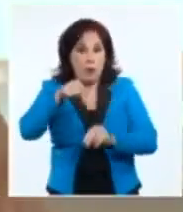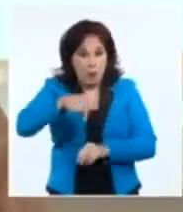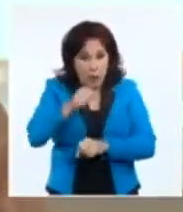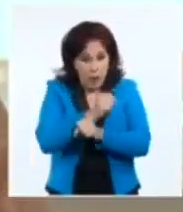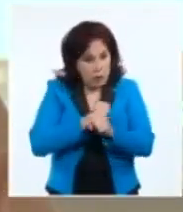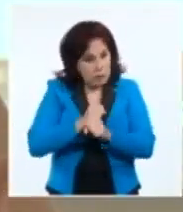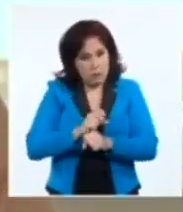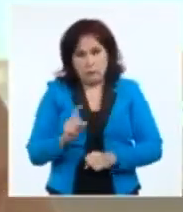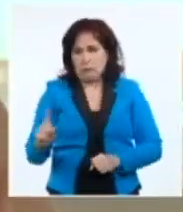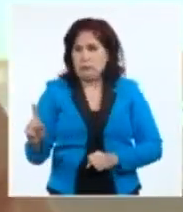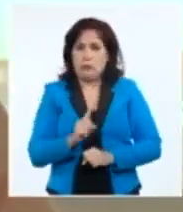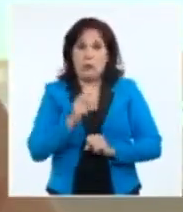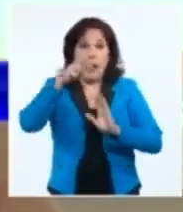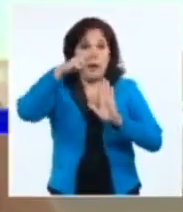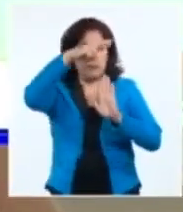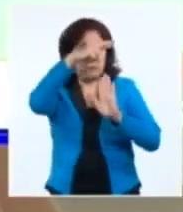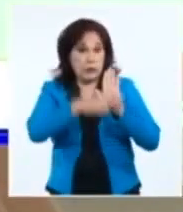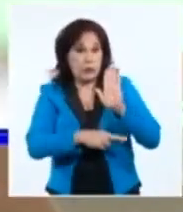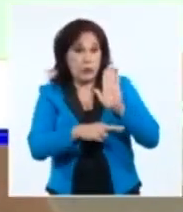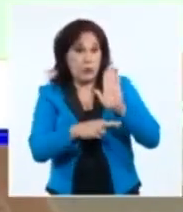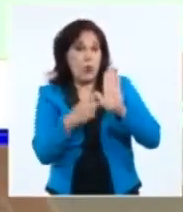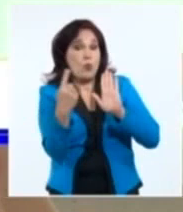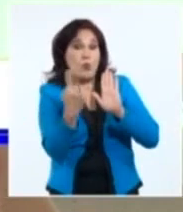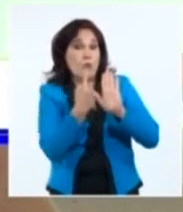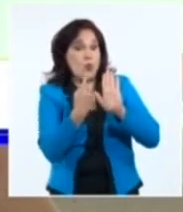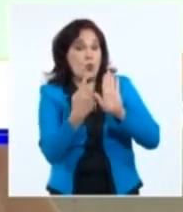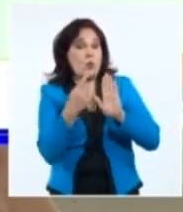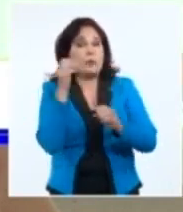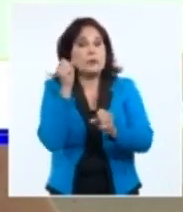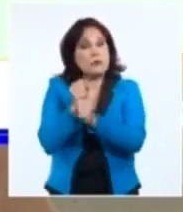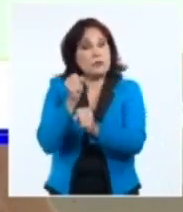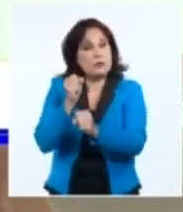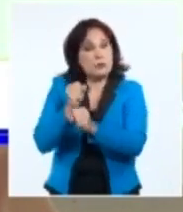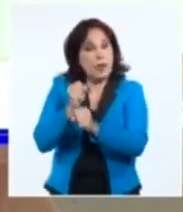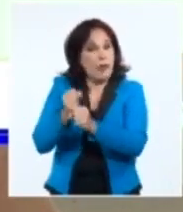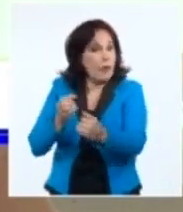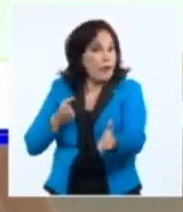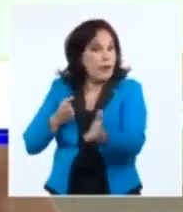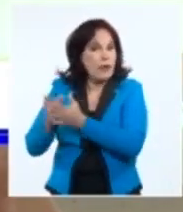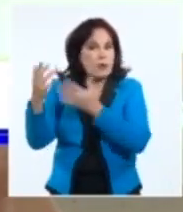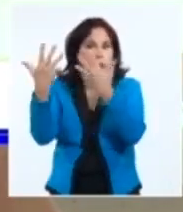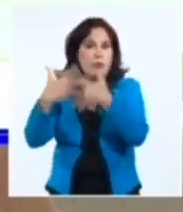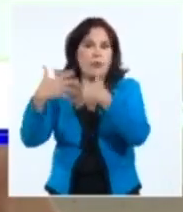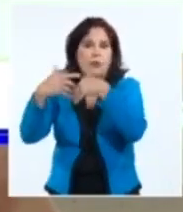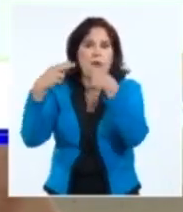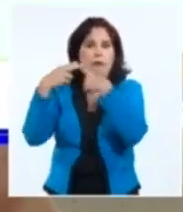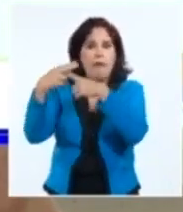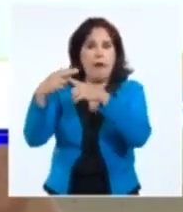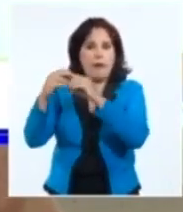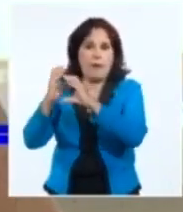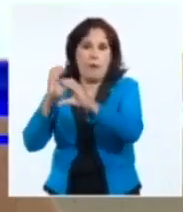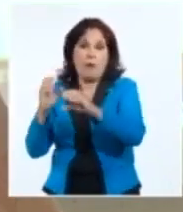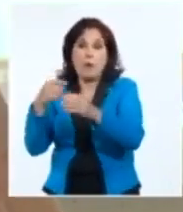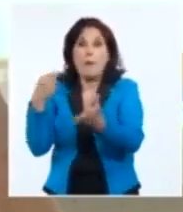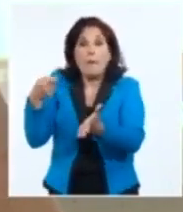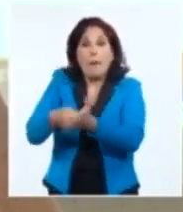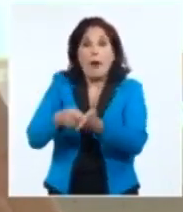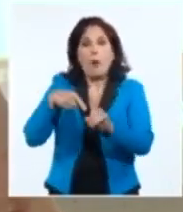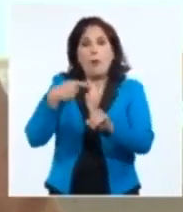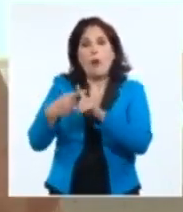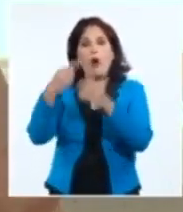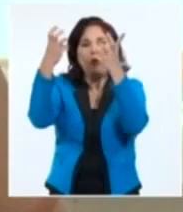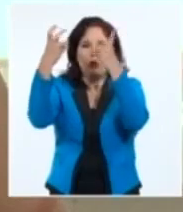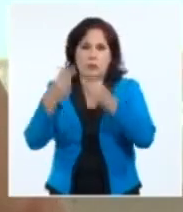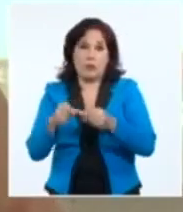aplica. Hay una resolución 1 que es para los trabajadores directo a la producción y es un pago por resultado y hay